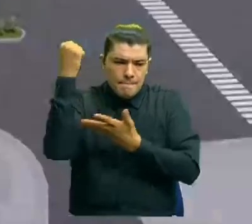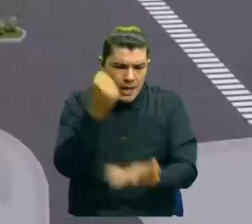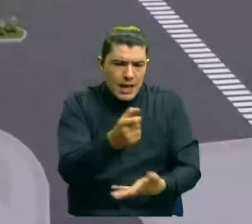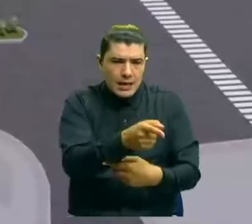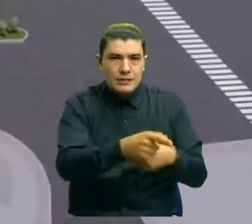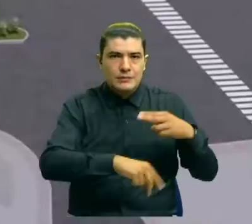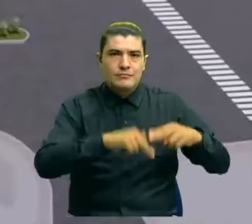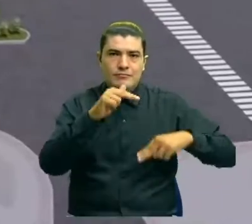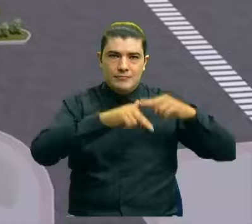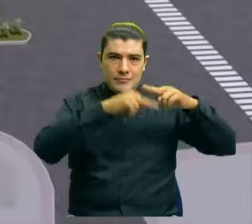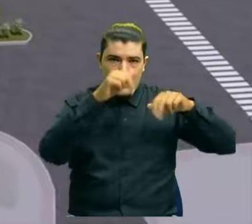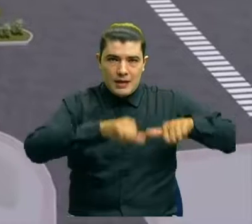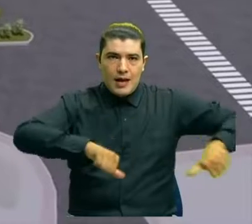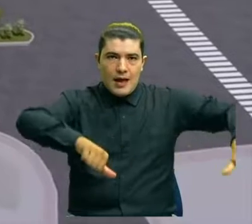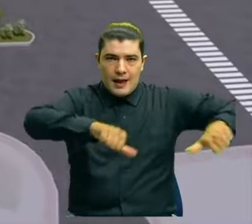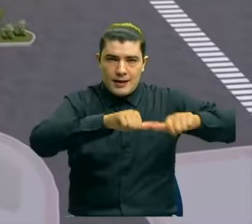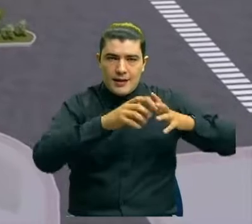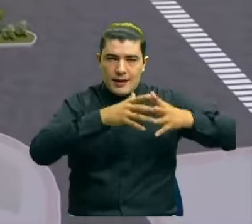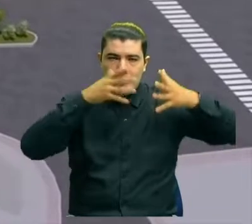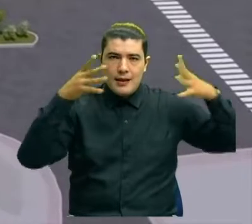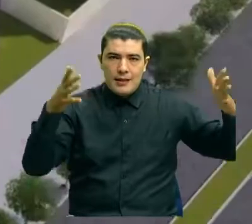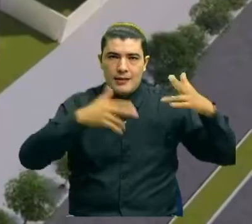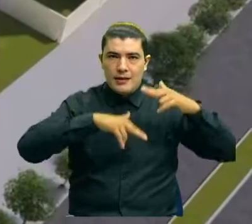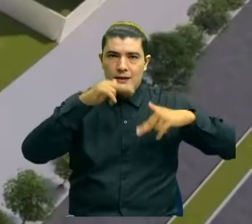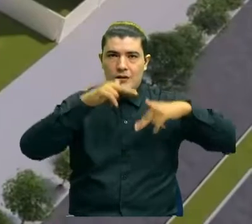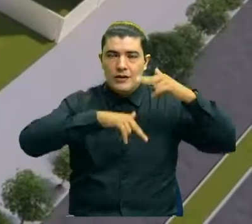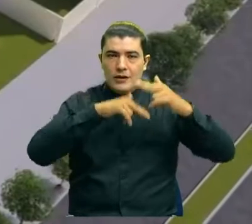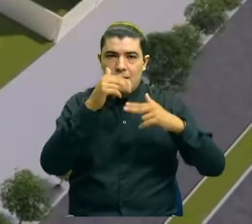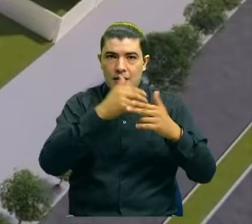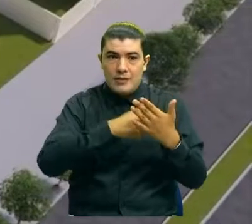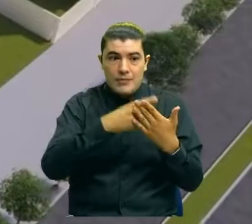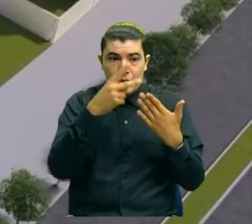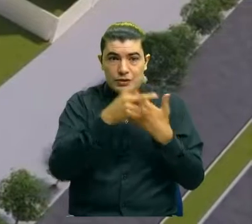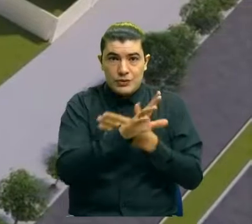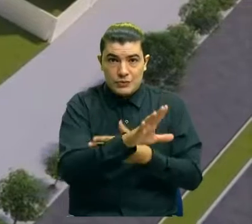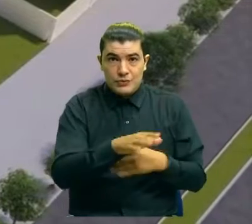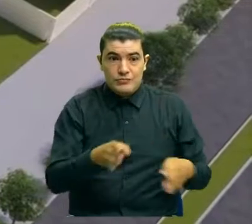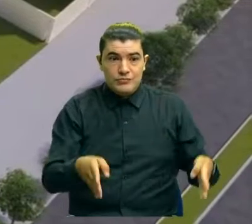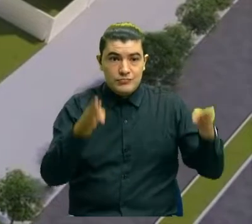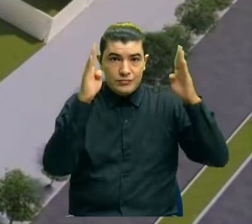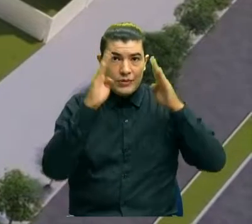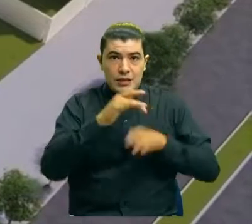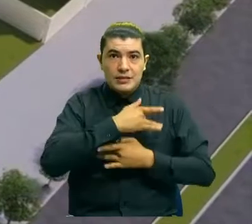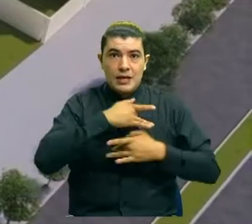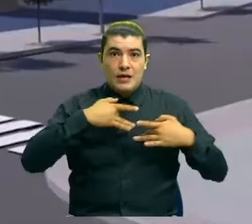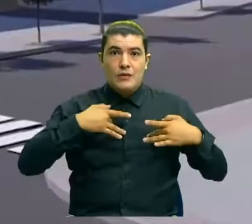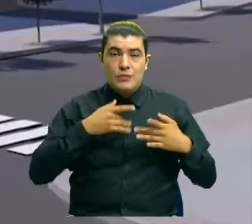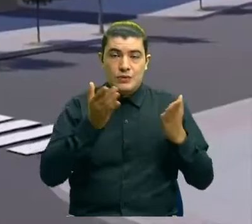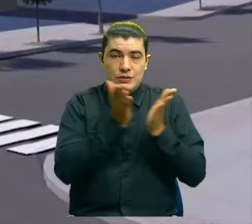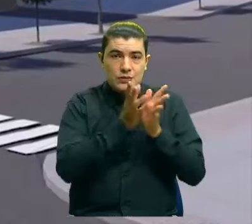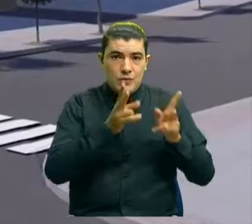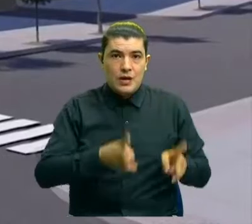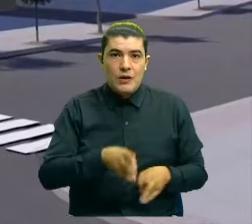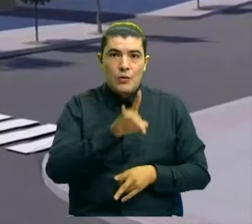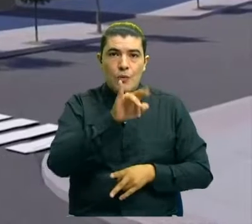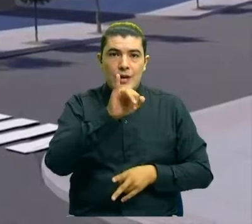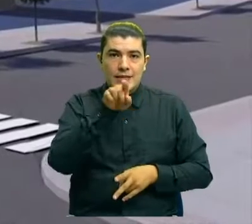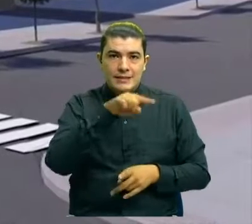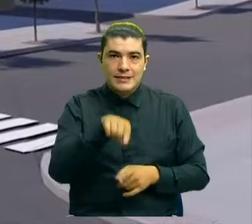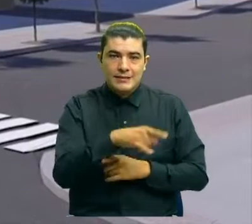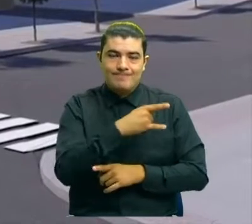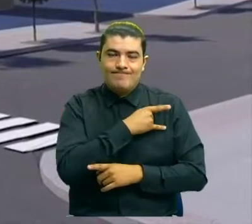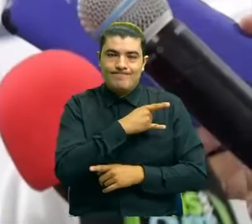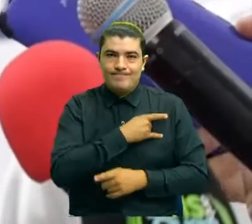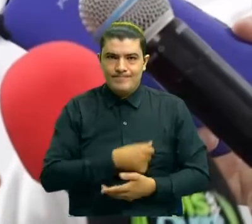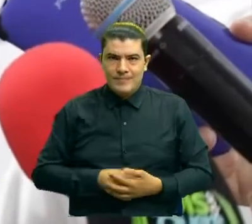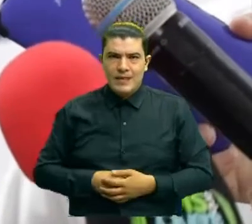construcción de este megaproyecto, como es la Facultad de Salud de la UIS. Nosotros creemos, apreciados compañeros, que en el primer trimestre del